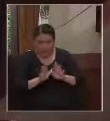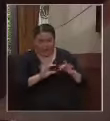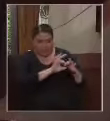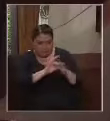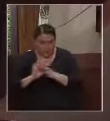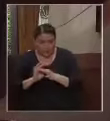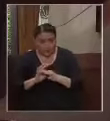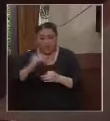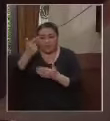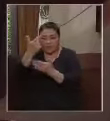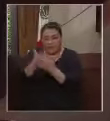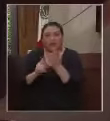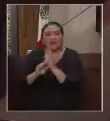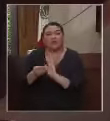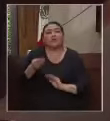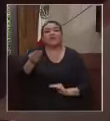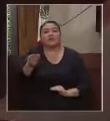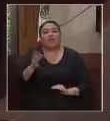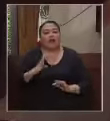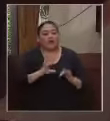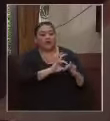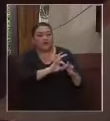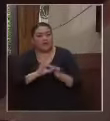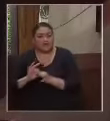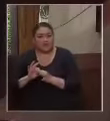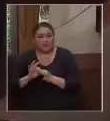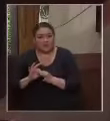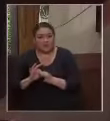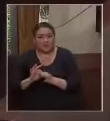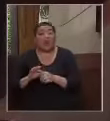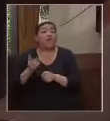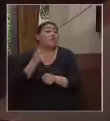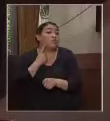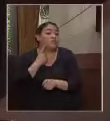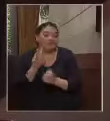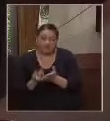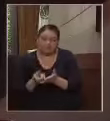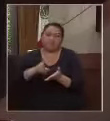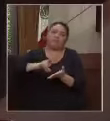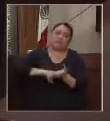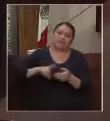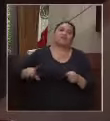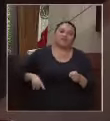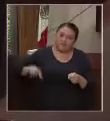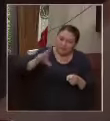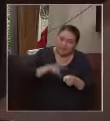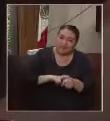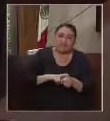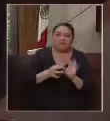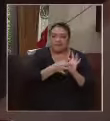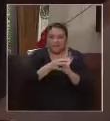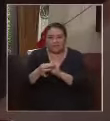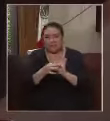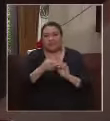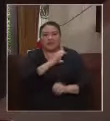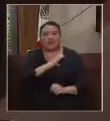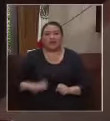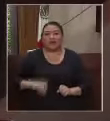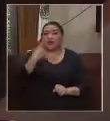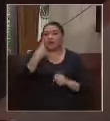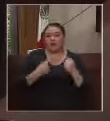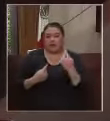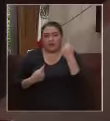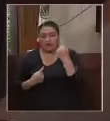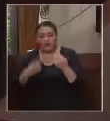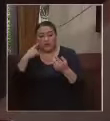e indefectiblemente una coalición para la elección de gobernador. En ese sentido, los partidos en el JRC